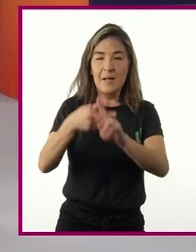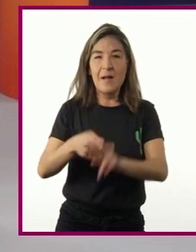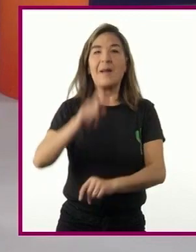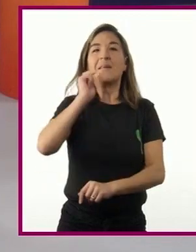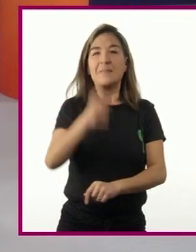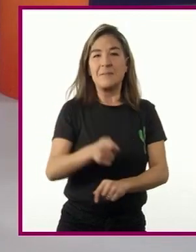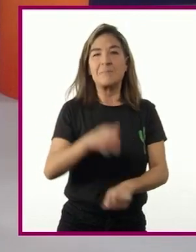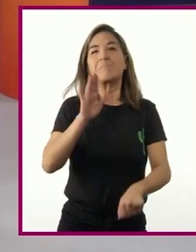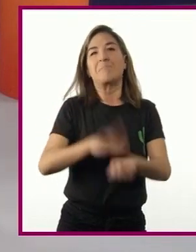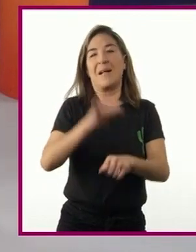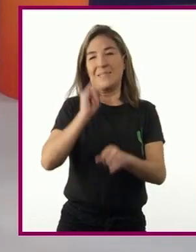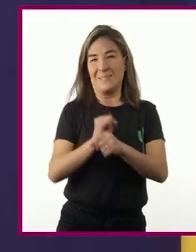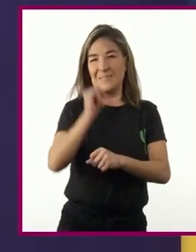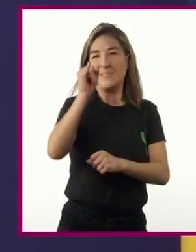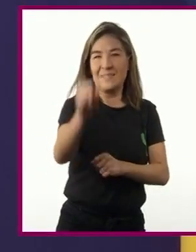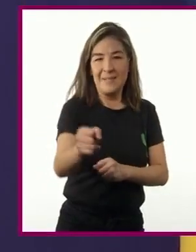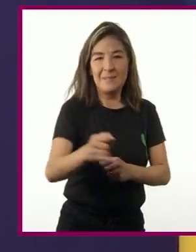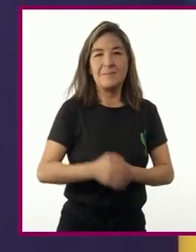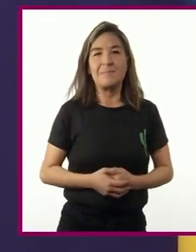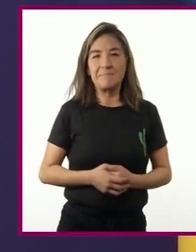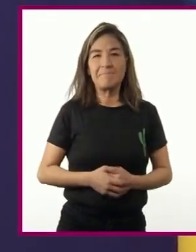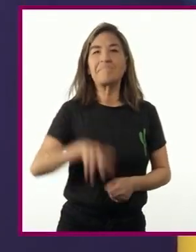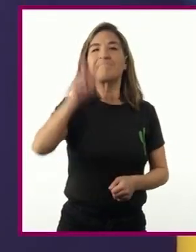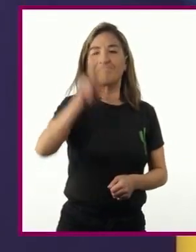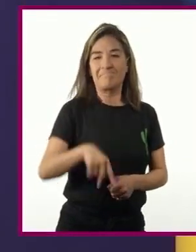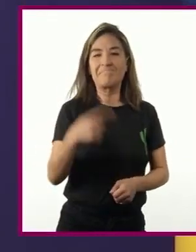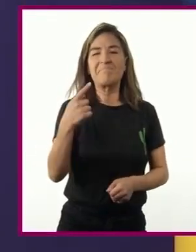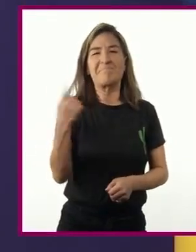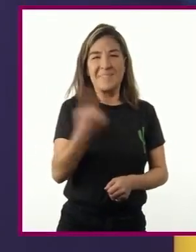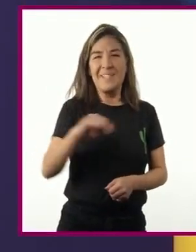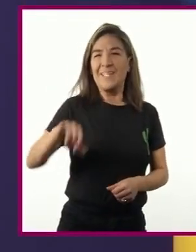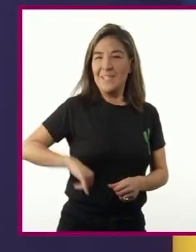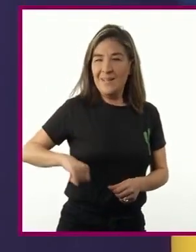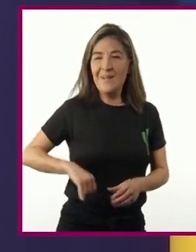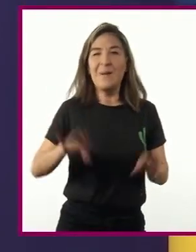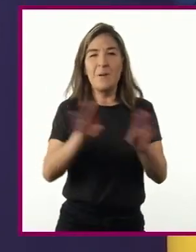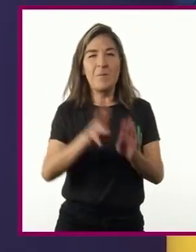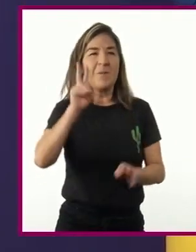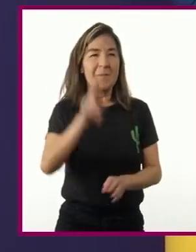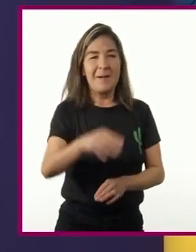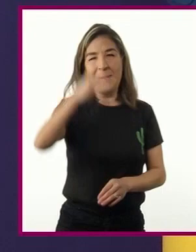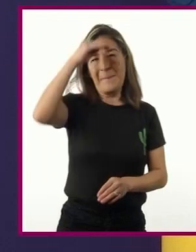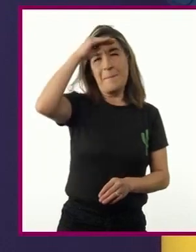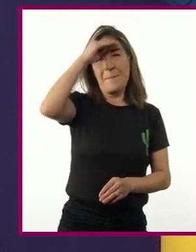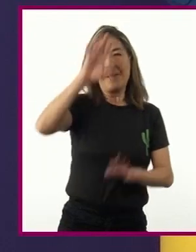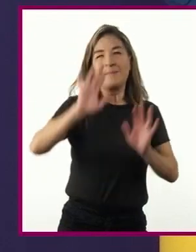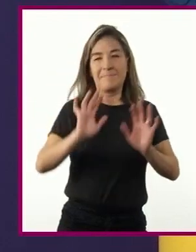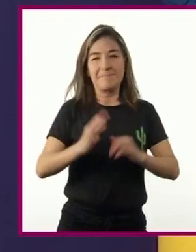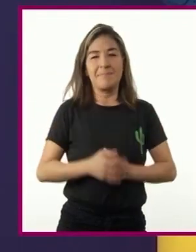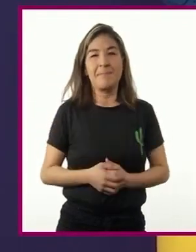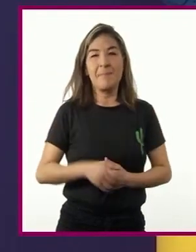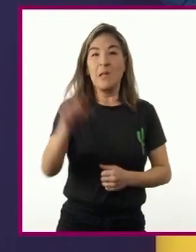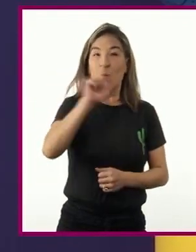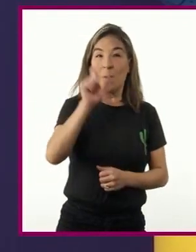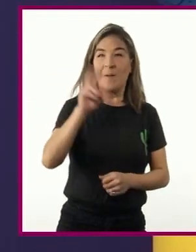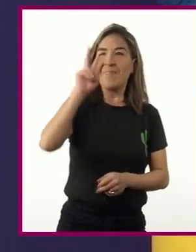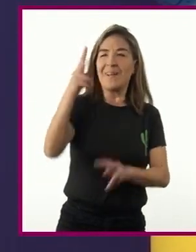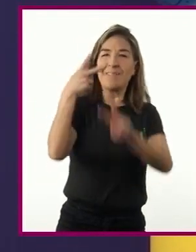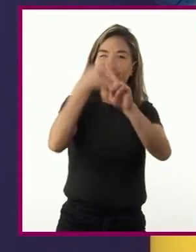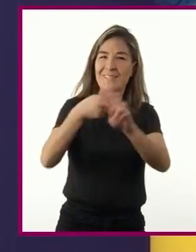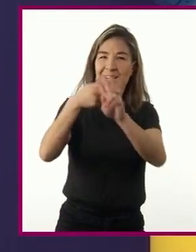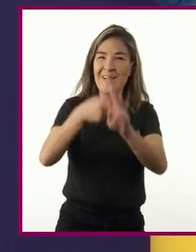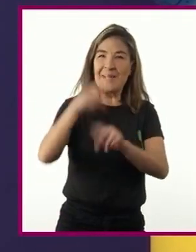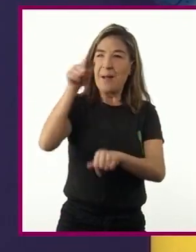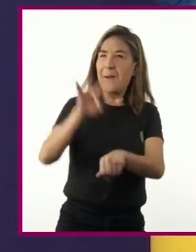encuentra más lejos. ¡Qué interesante! Y más porque siempre llegamos a pensar que cuando una estrella brilla más